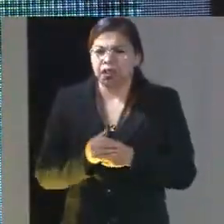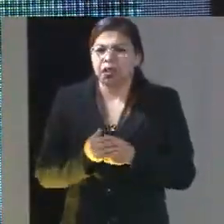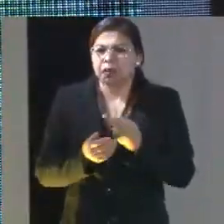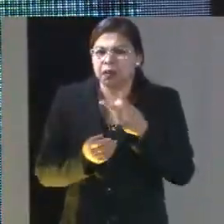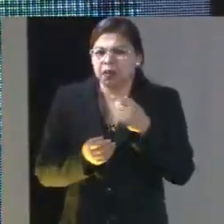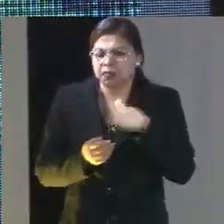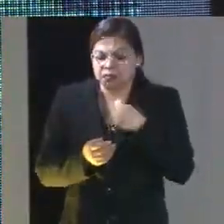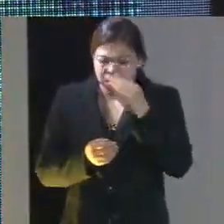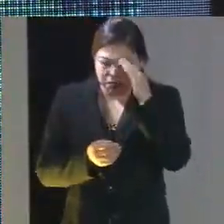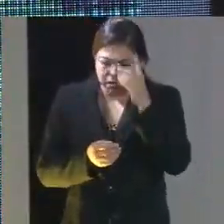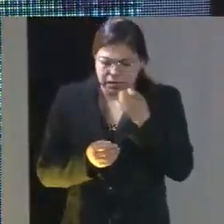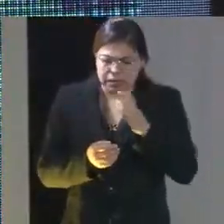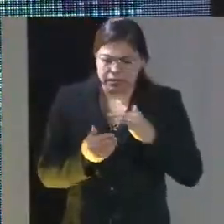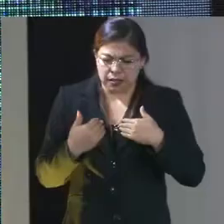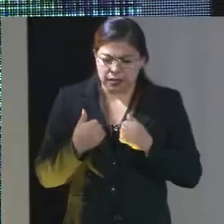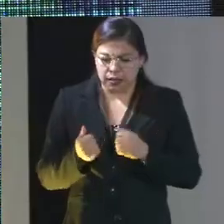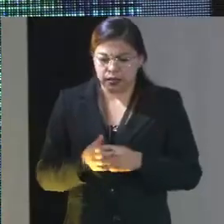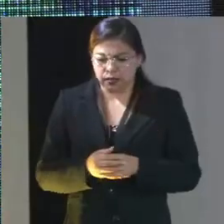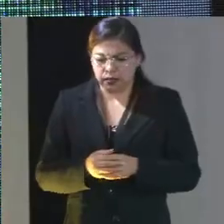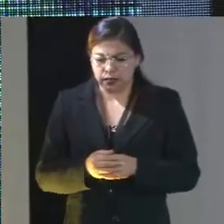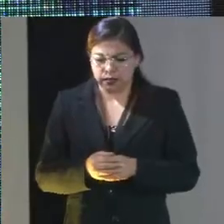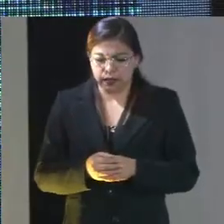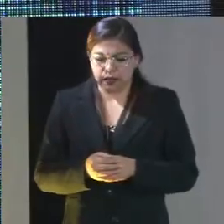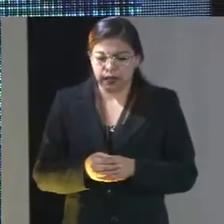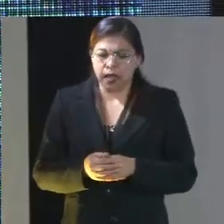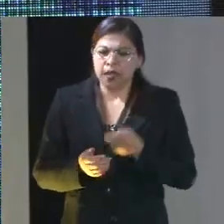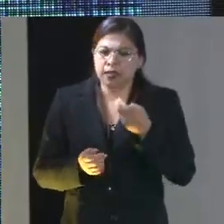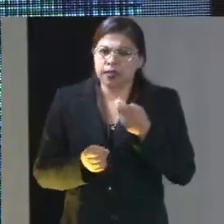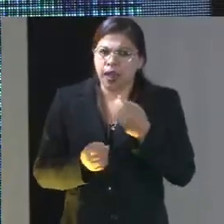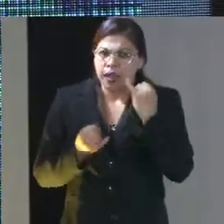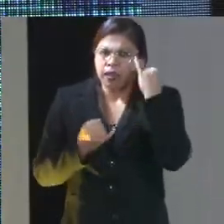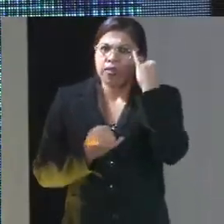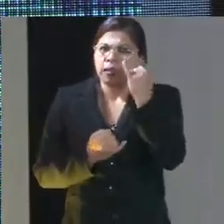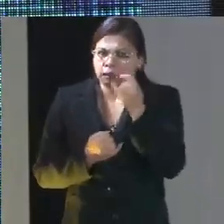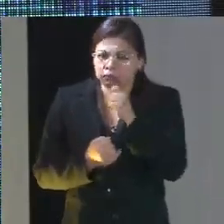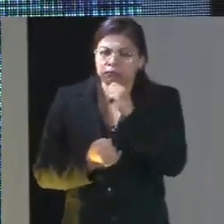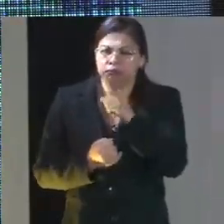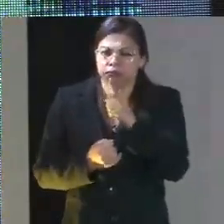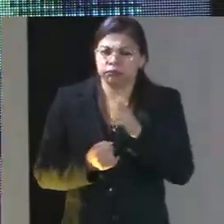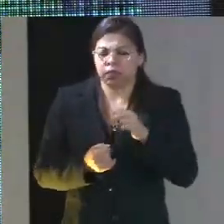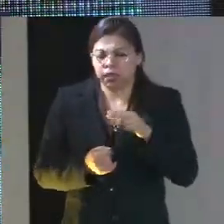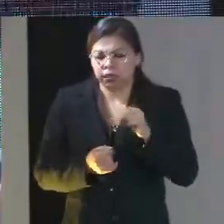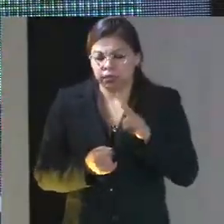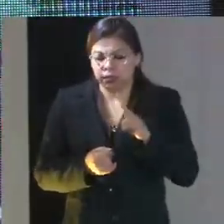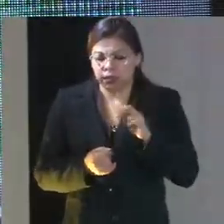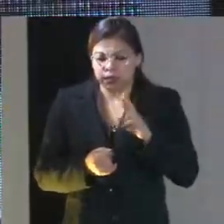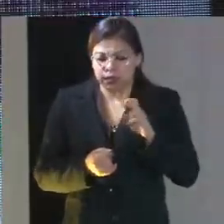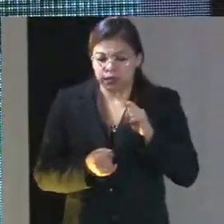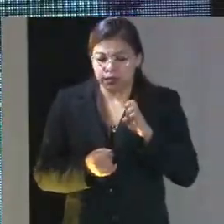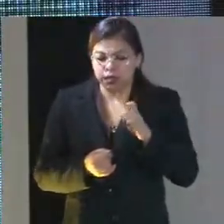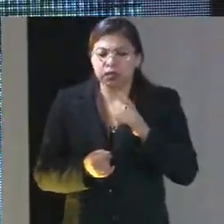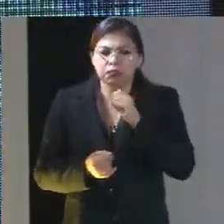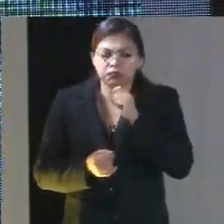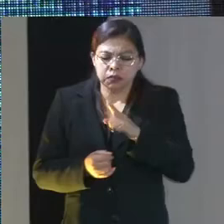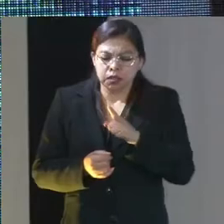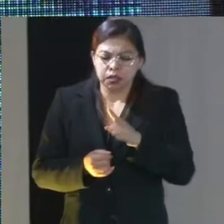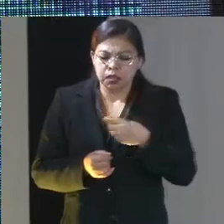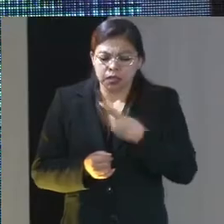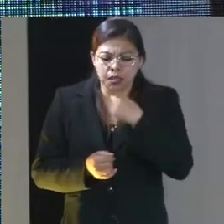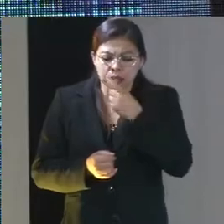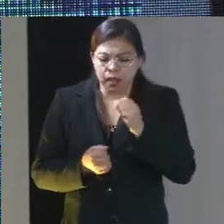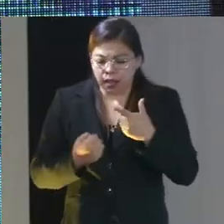parece que habría que discutir. En esta perspectiva, también Federico Navarrete, también en la lógica de este revisionismo